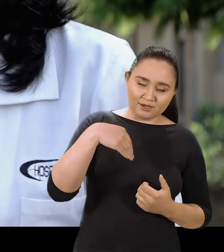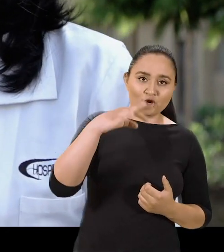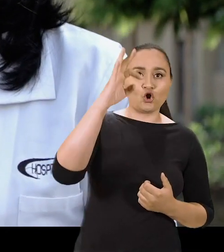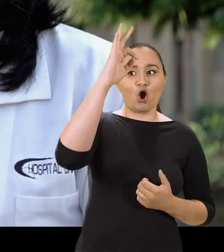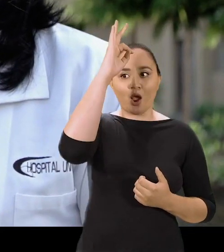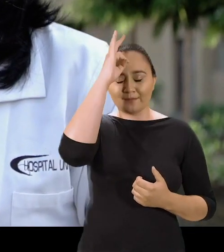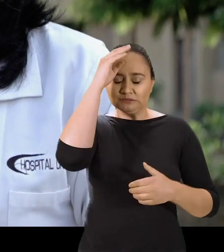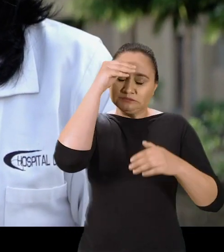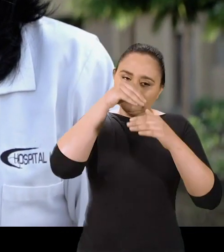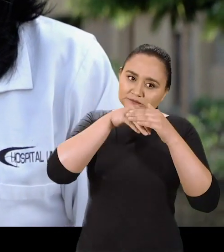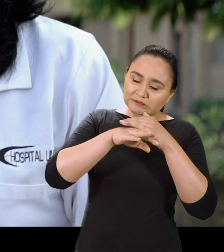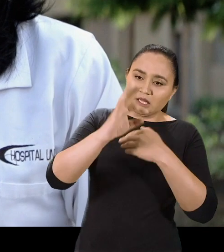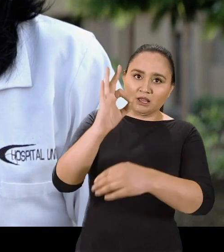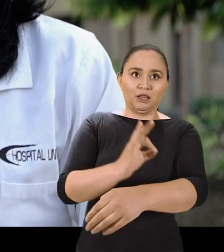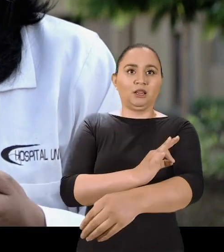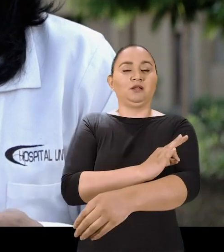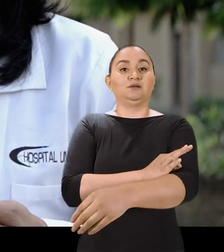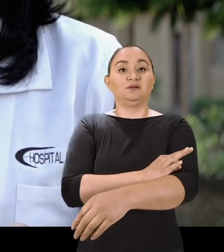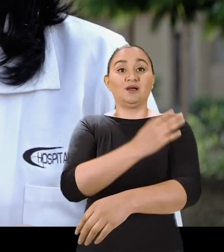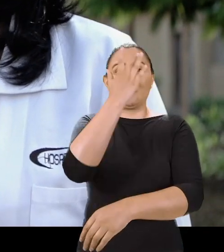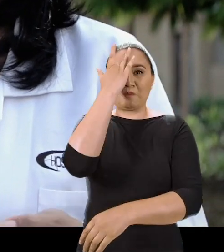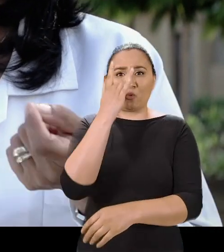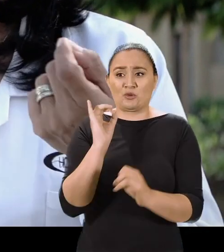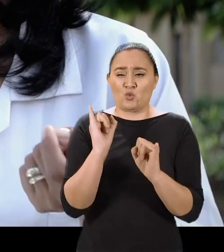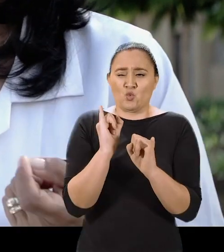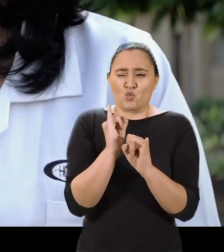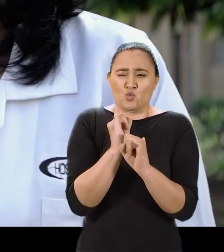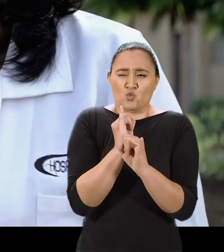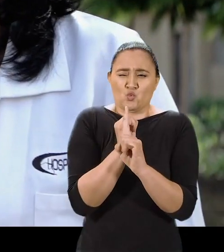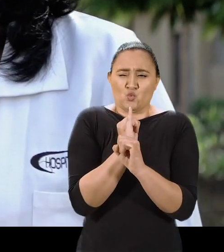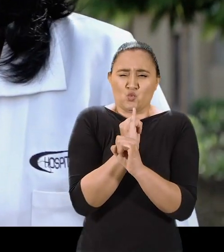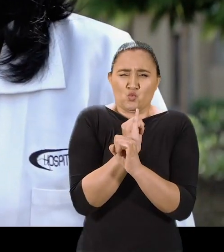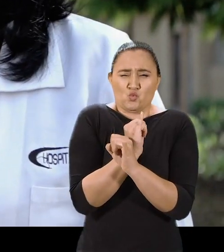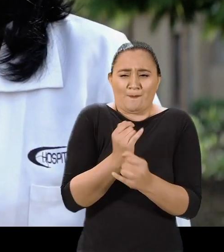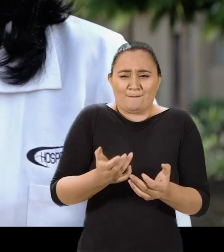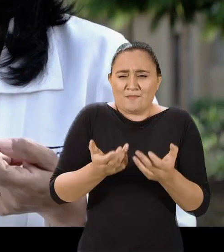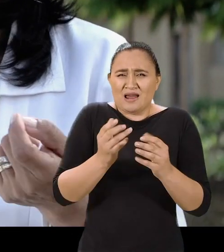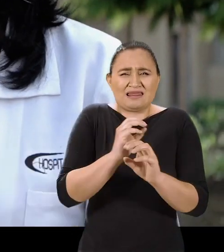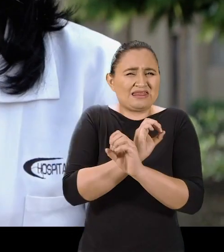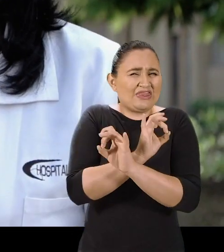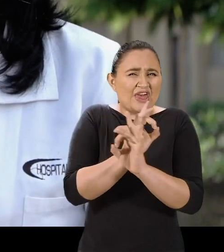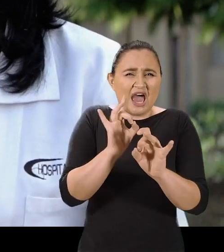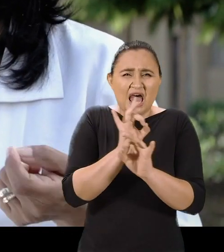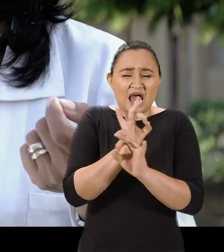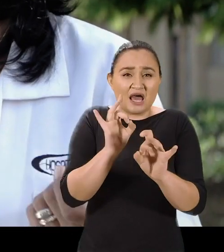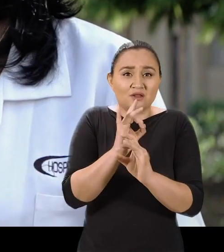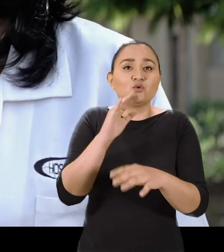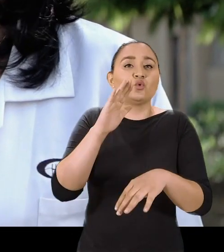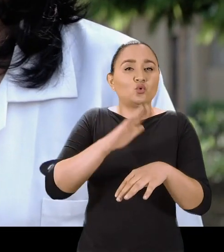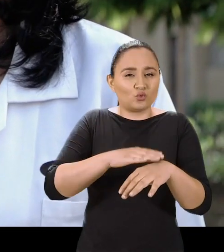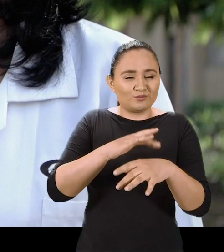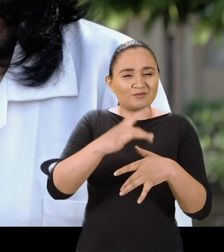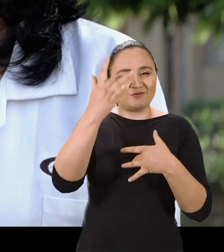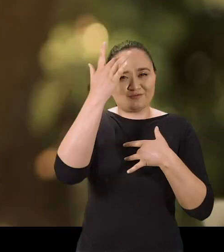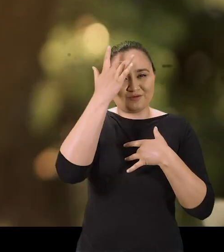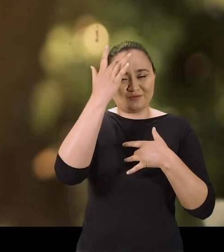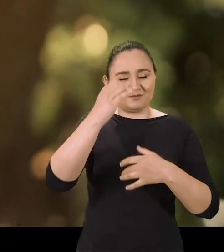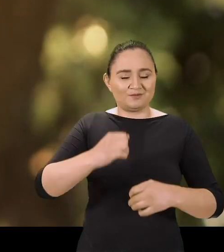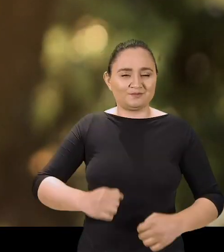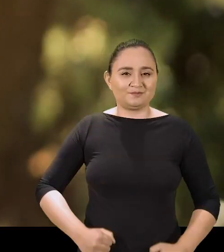aquí en el hospital las ingresado por su bajo peso han sido ingresadas por la anorexia